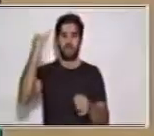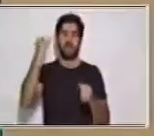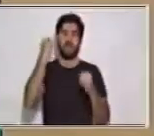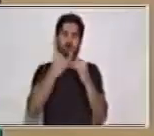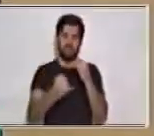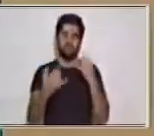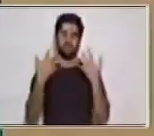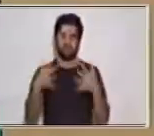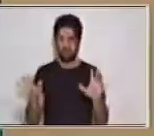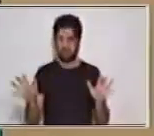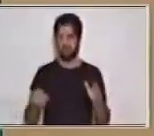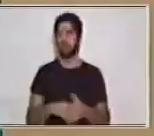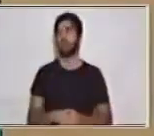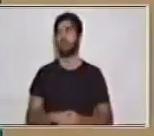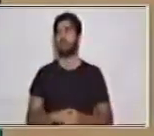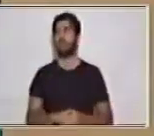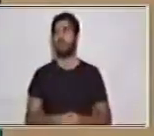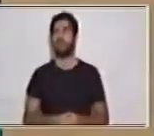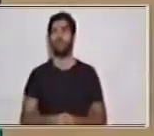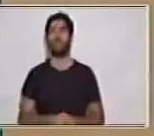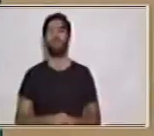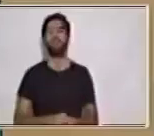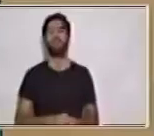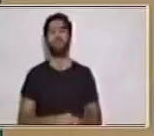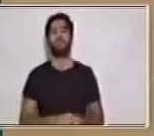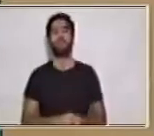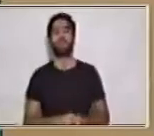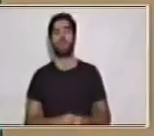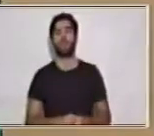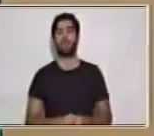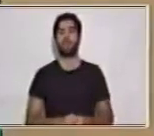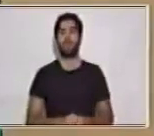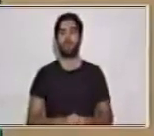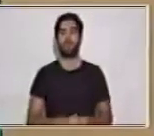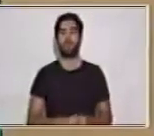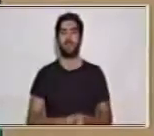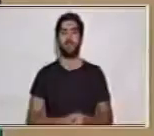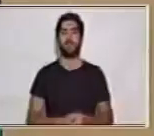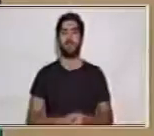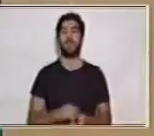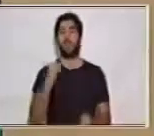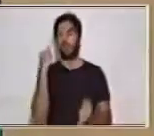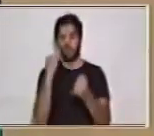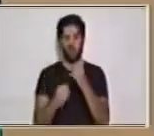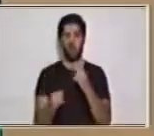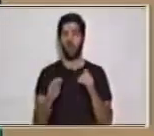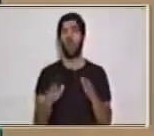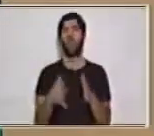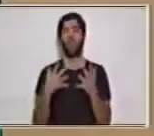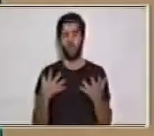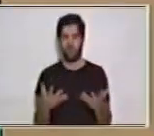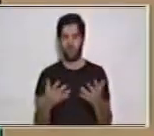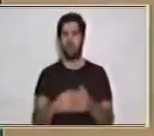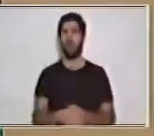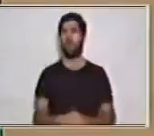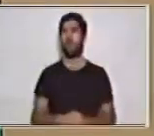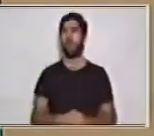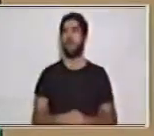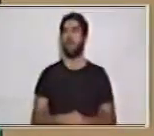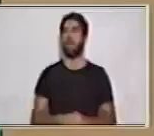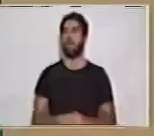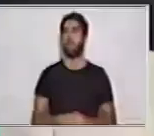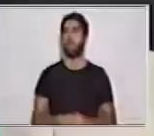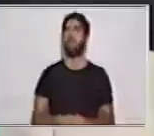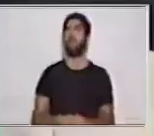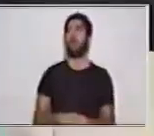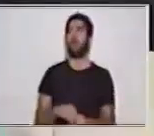a ser conectores de párrafo en el tipo de resumen. Y por último, el que vamos a ver, es el